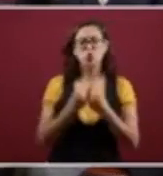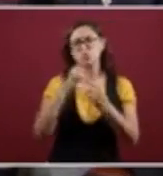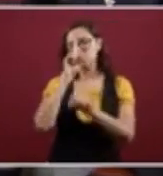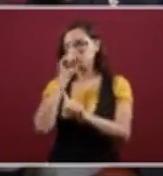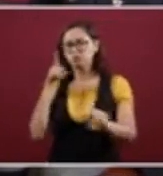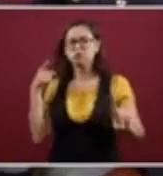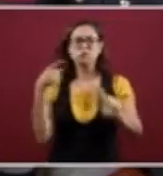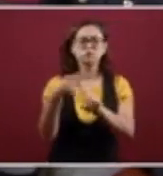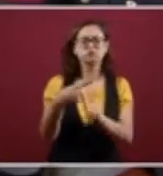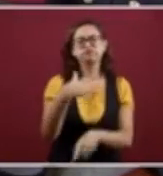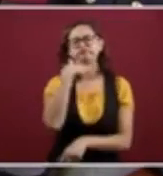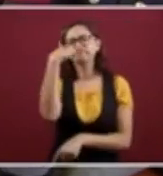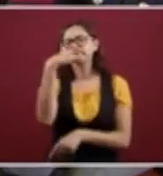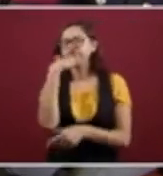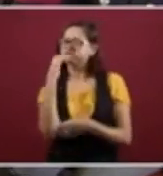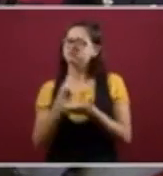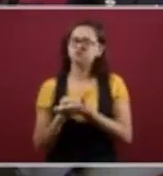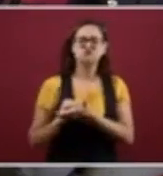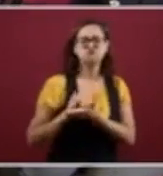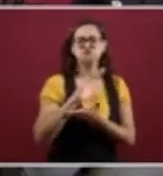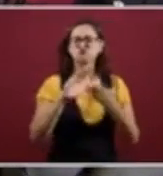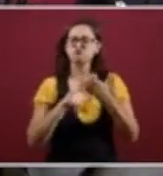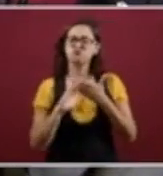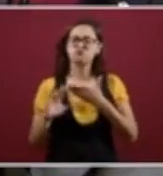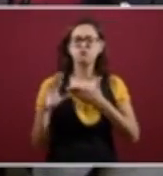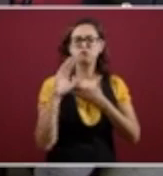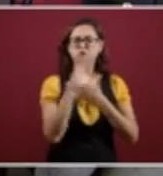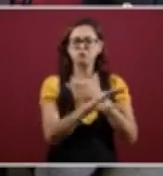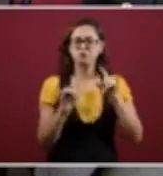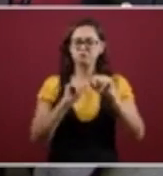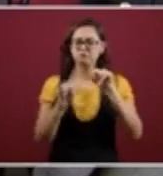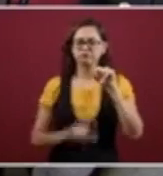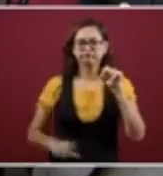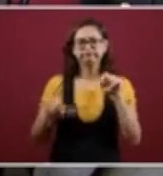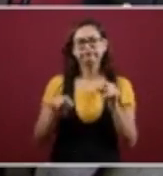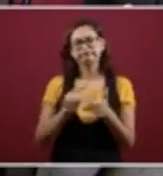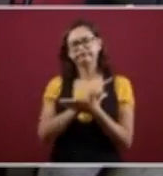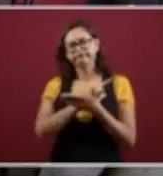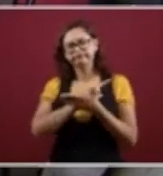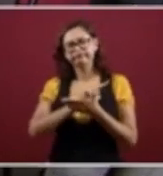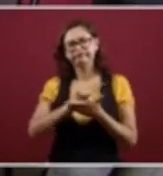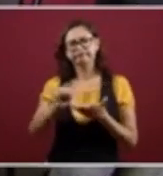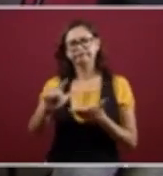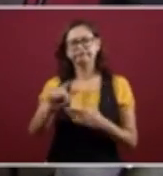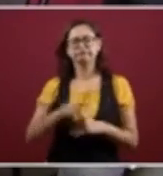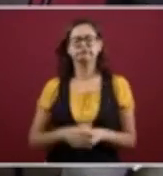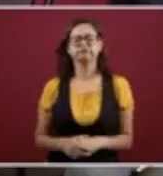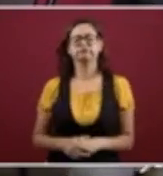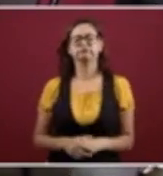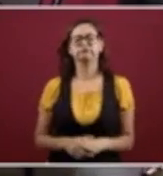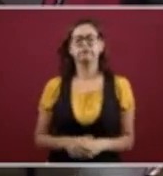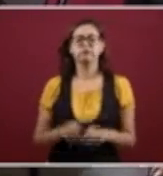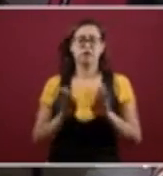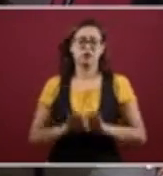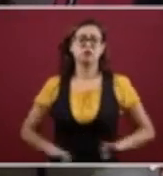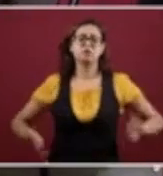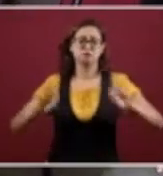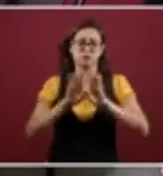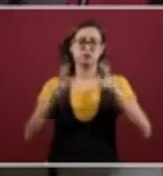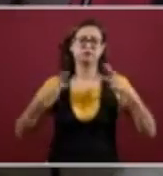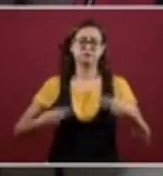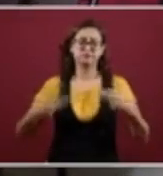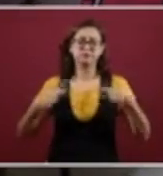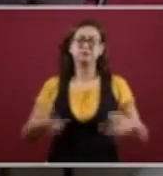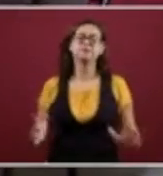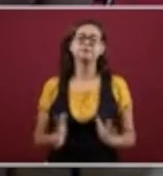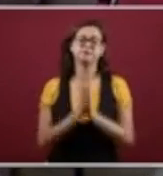desterrar la corrupción de México. Y es muy importante la participación ciudadana,